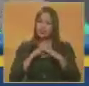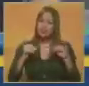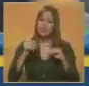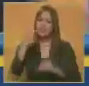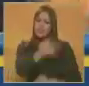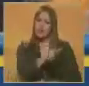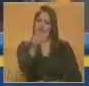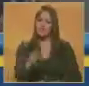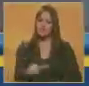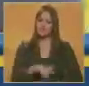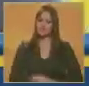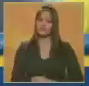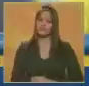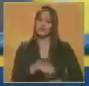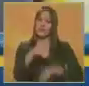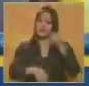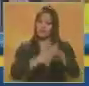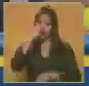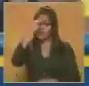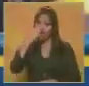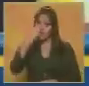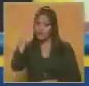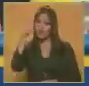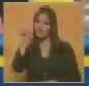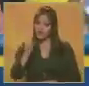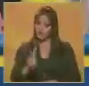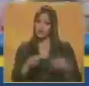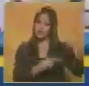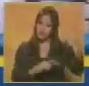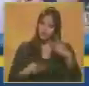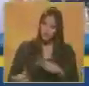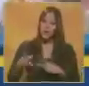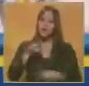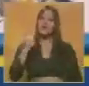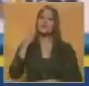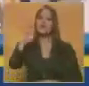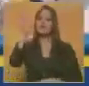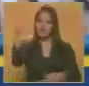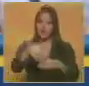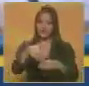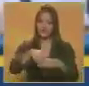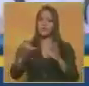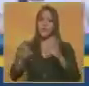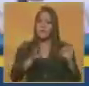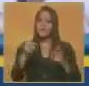pueblo. Capriles Radonsky invitó a todos los venezolanos a hacer de los futuros comicios